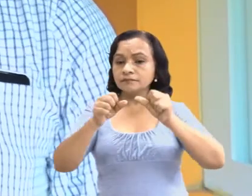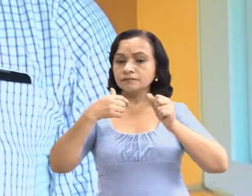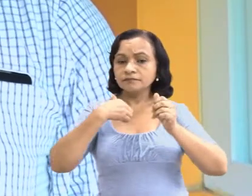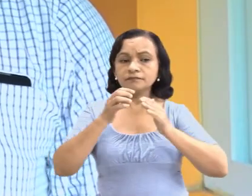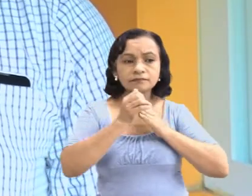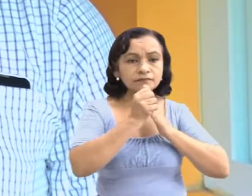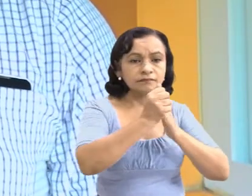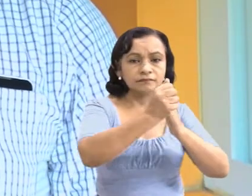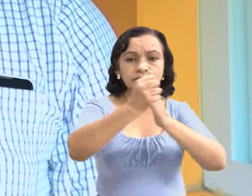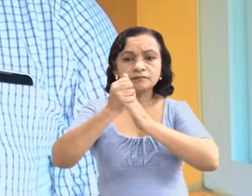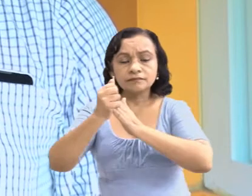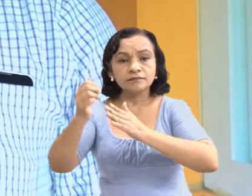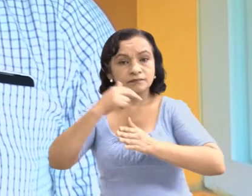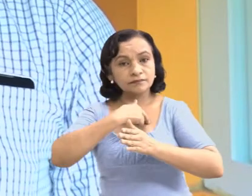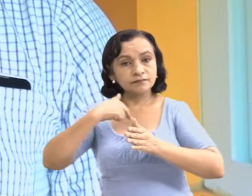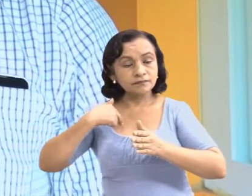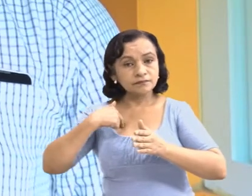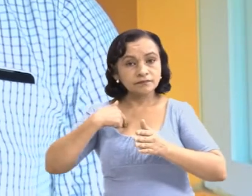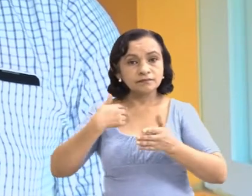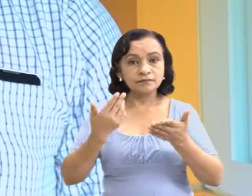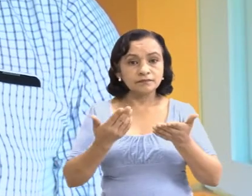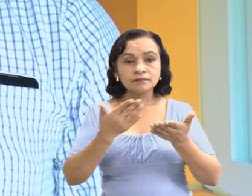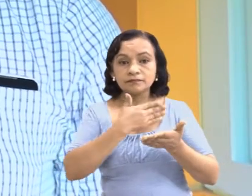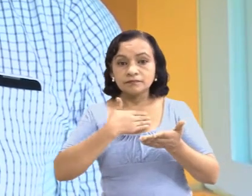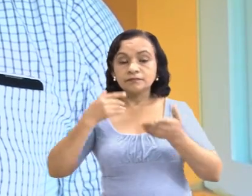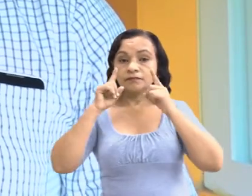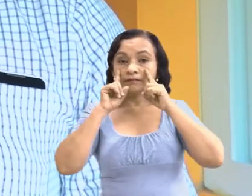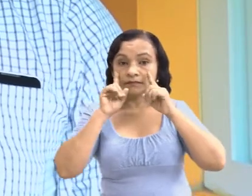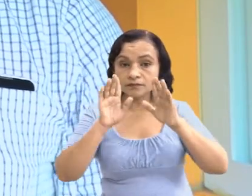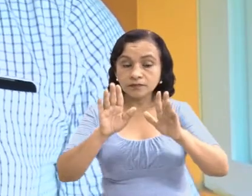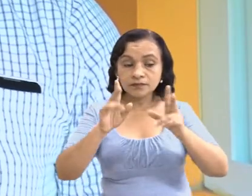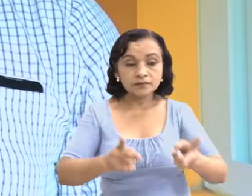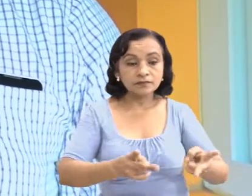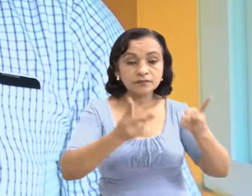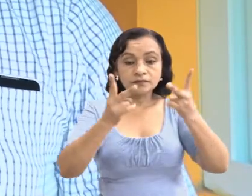que nosotros actuemos para